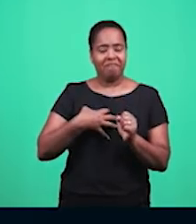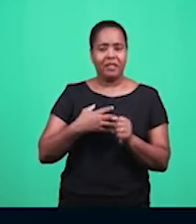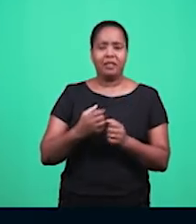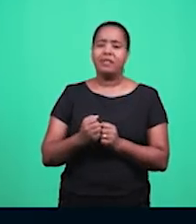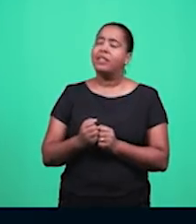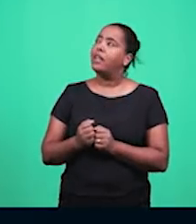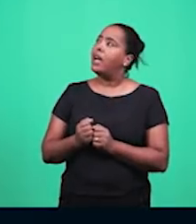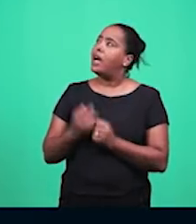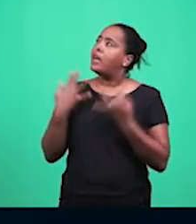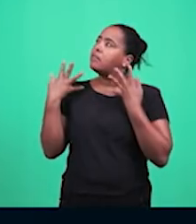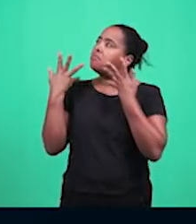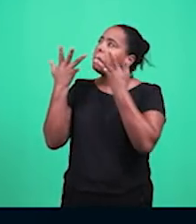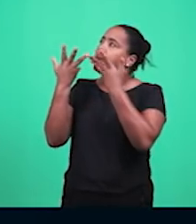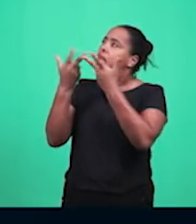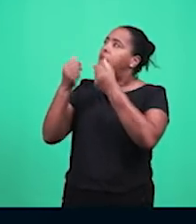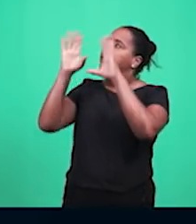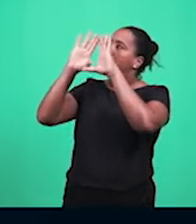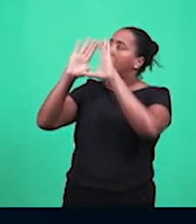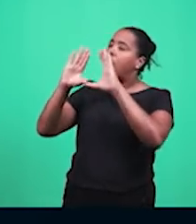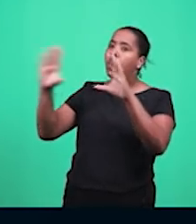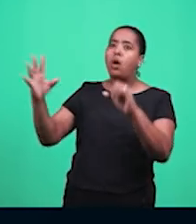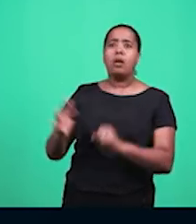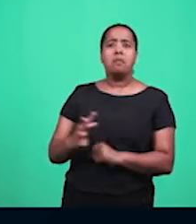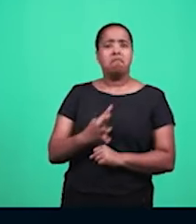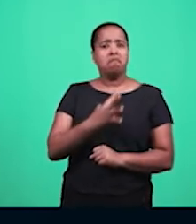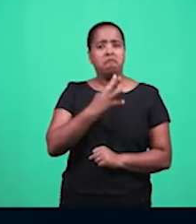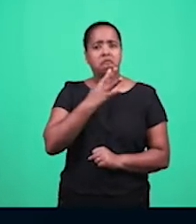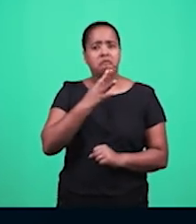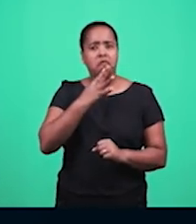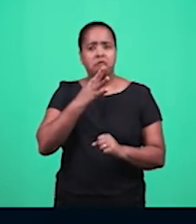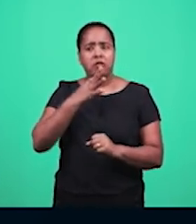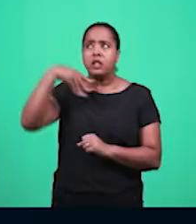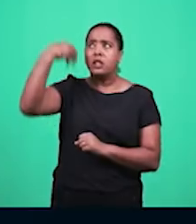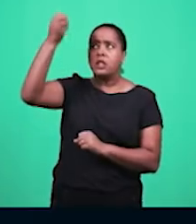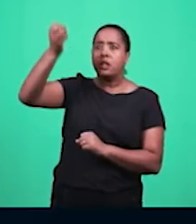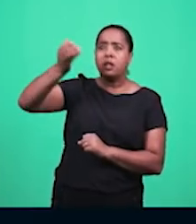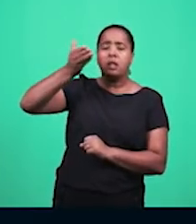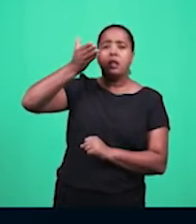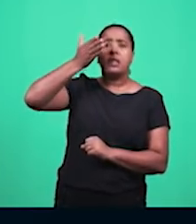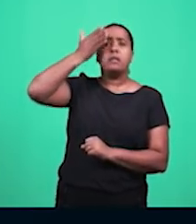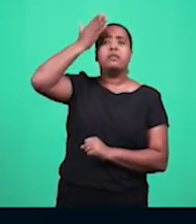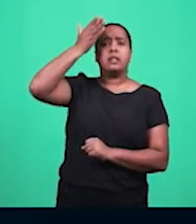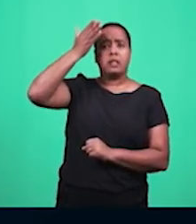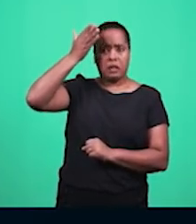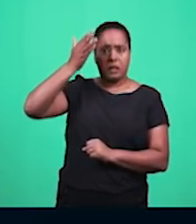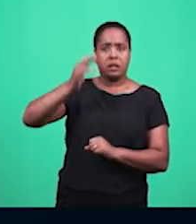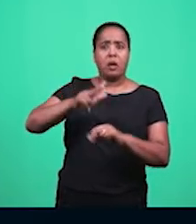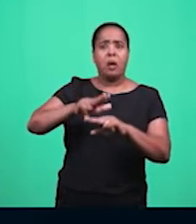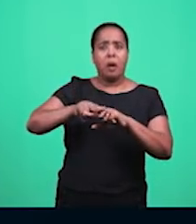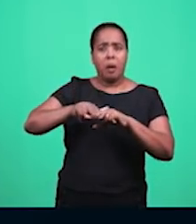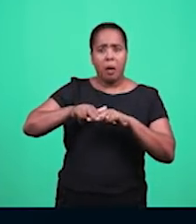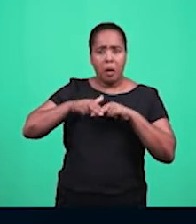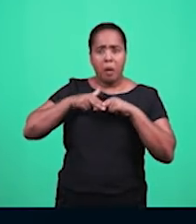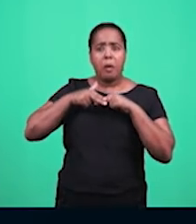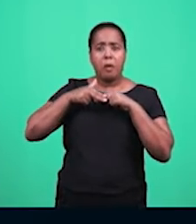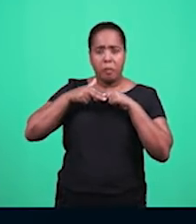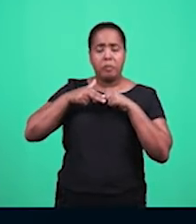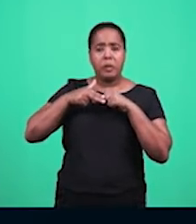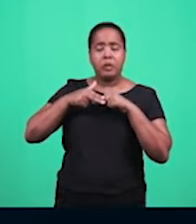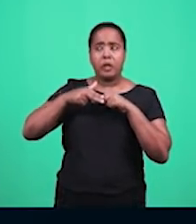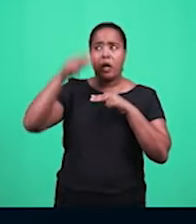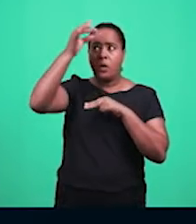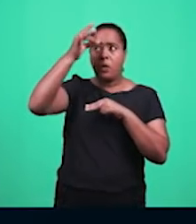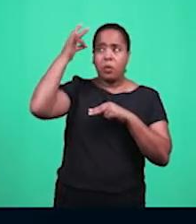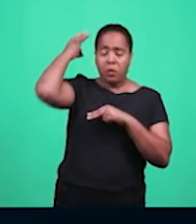gloria quien conoció la revelación quien atraído por el espíritu santo